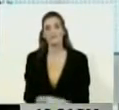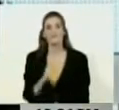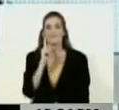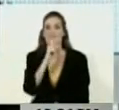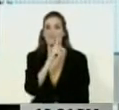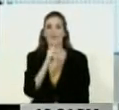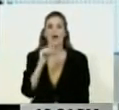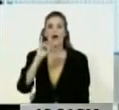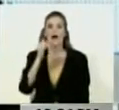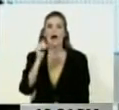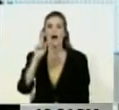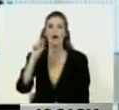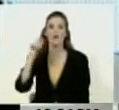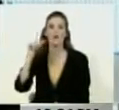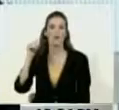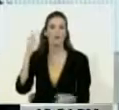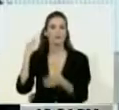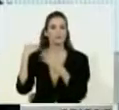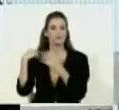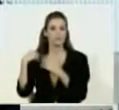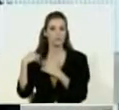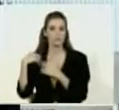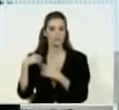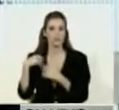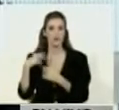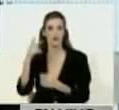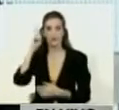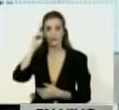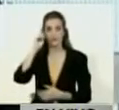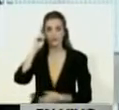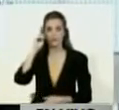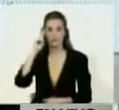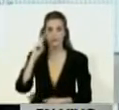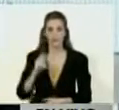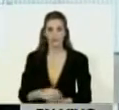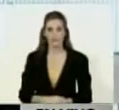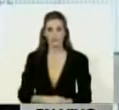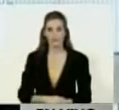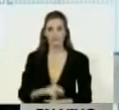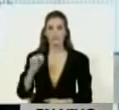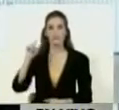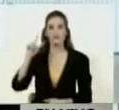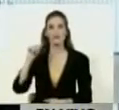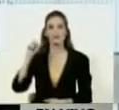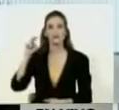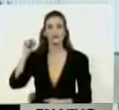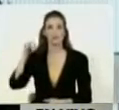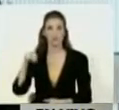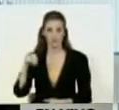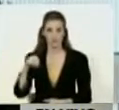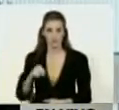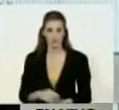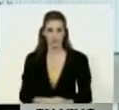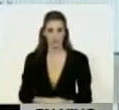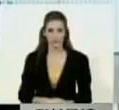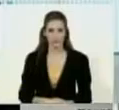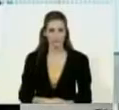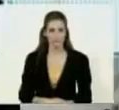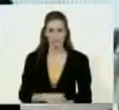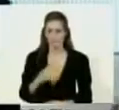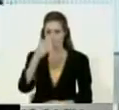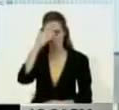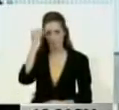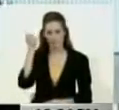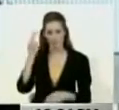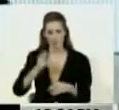era Harold. Era el profesor Nelson, se me escapa ahora